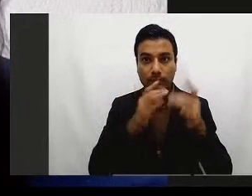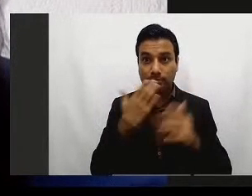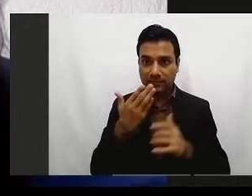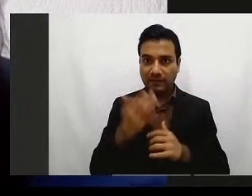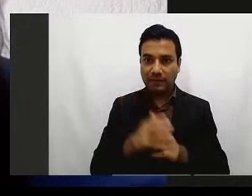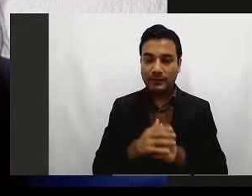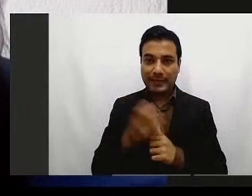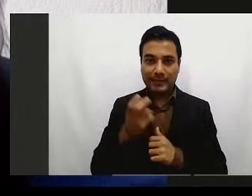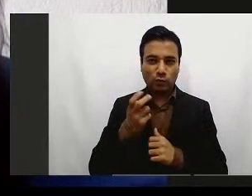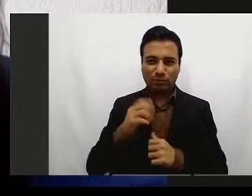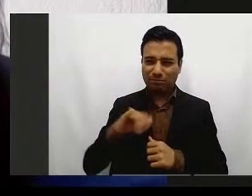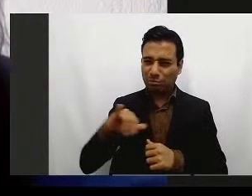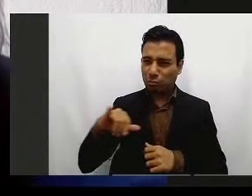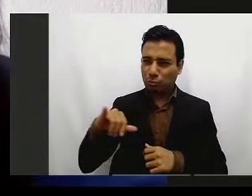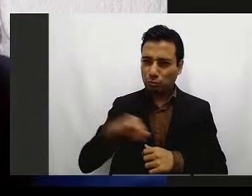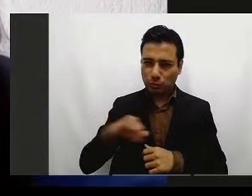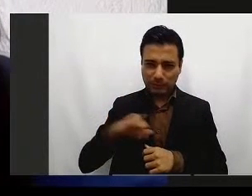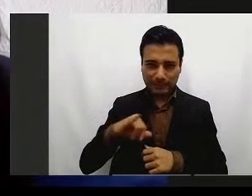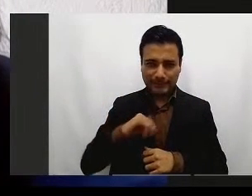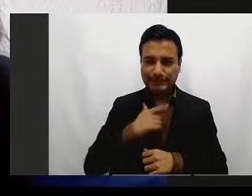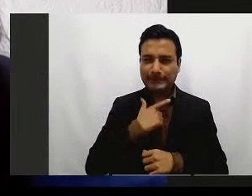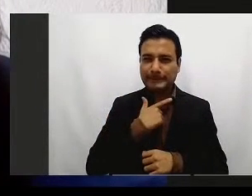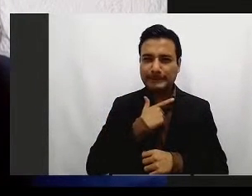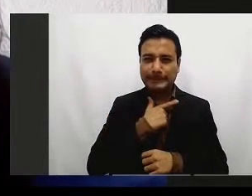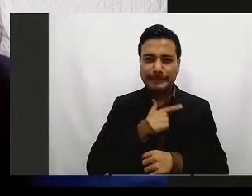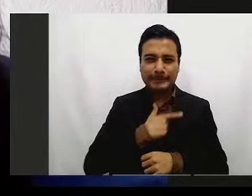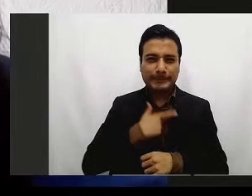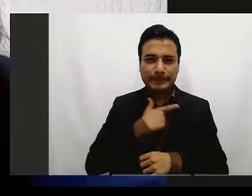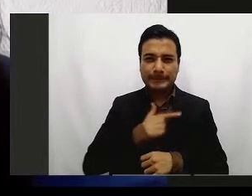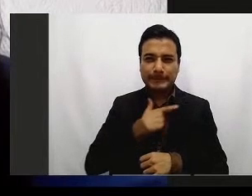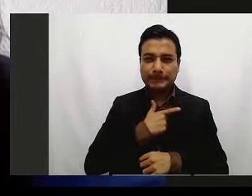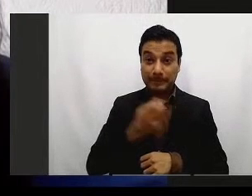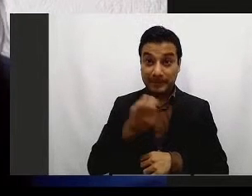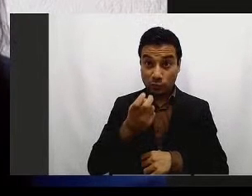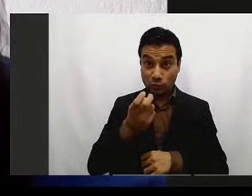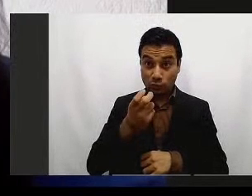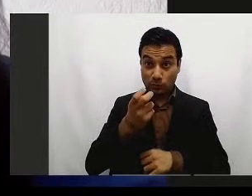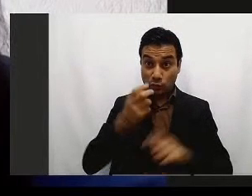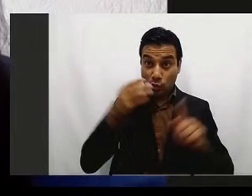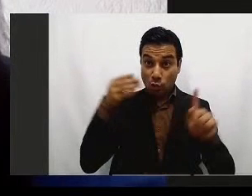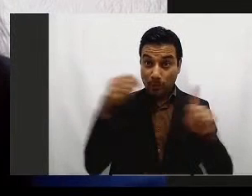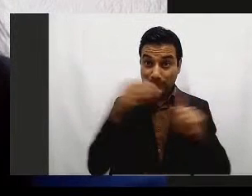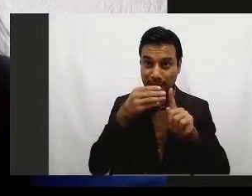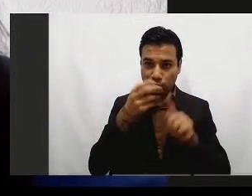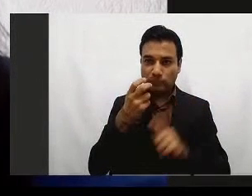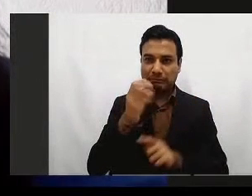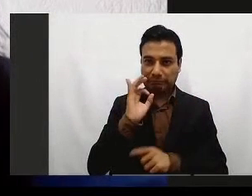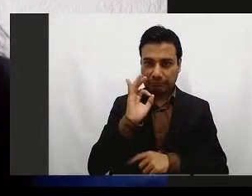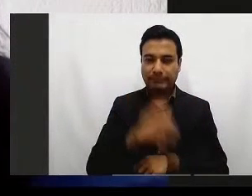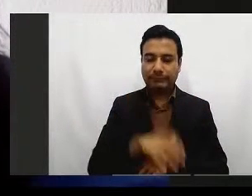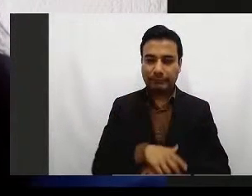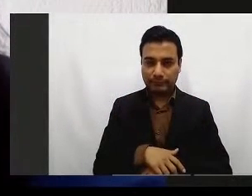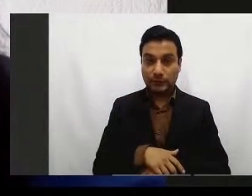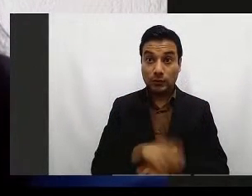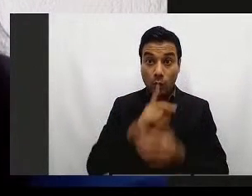súper interesante, ¿no? Creo que a fin de cuentas esos objetivos de los que tal vez tenía muy trazado el